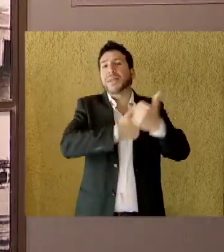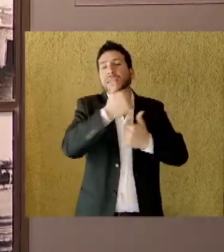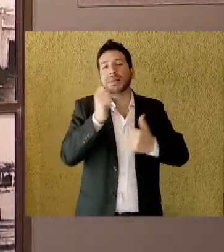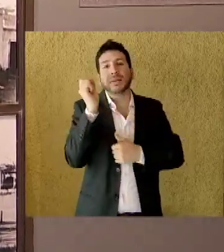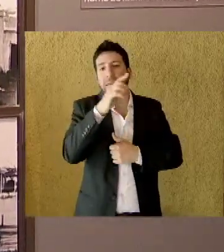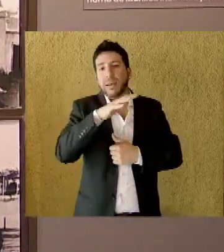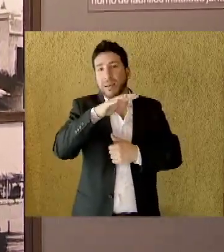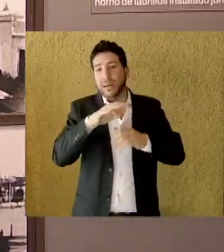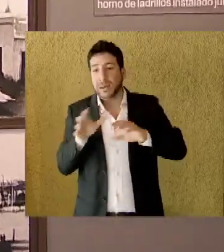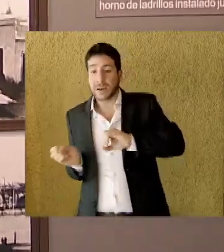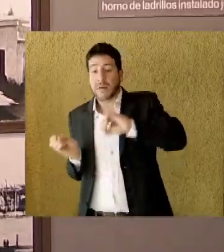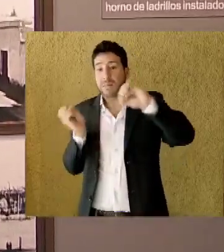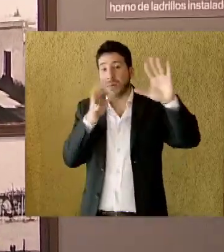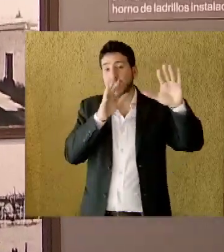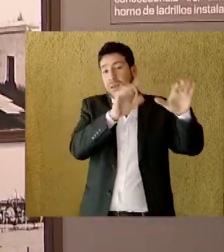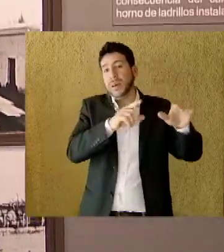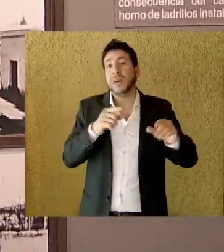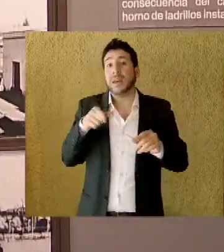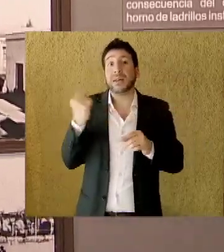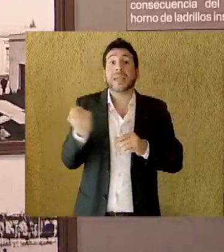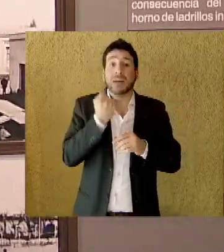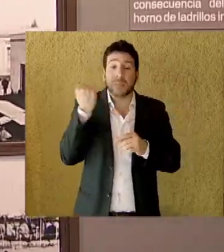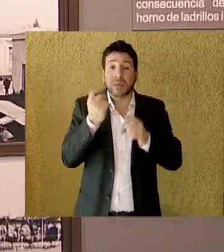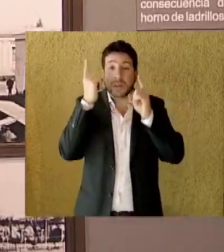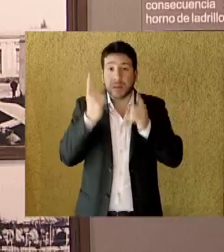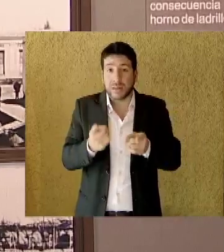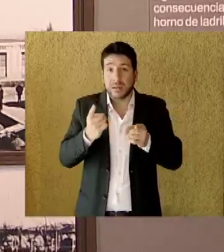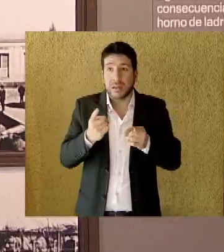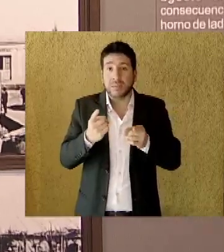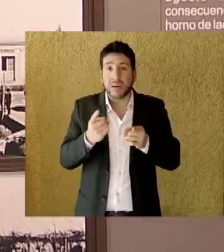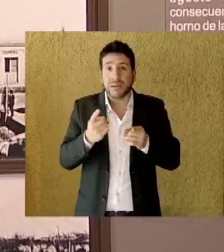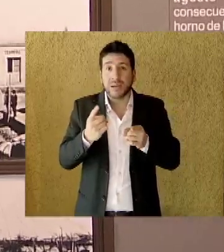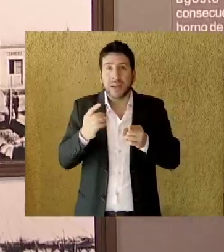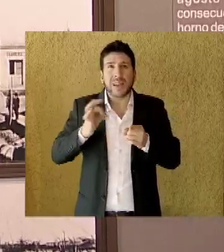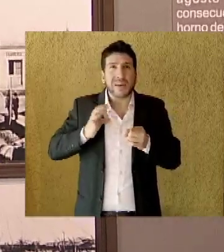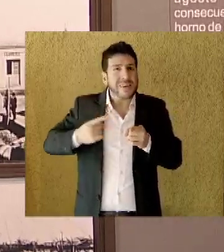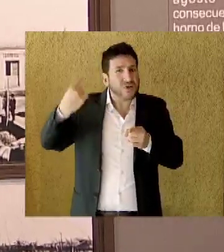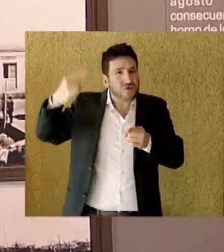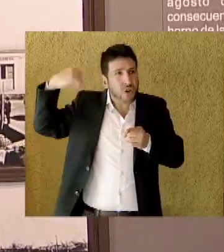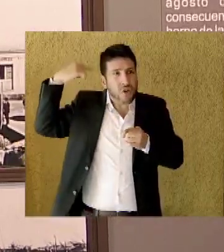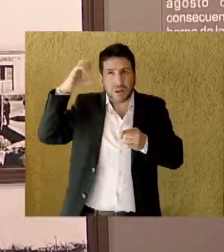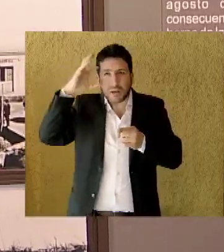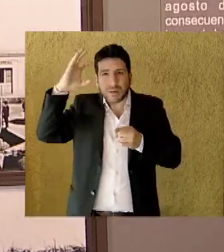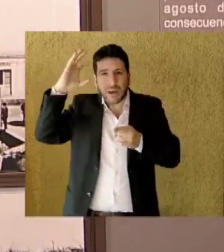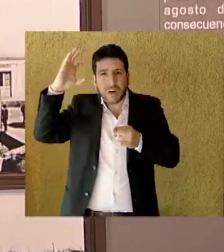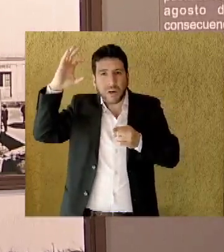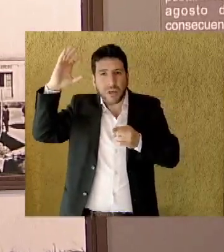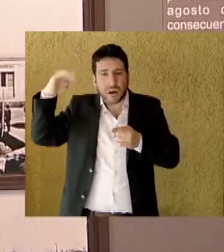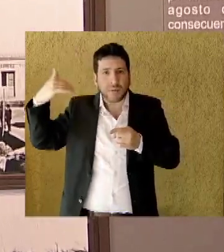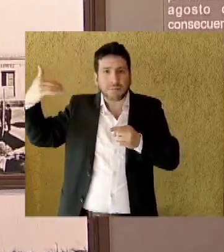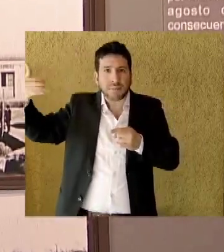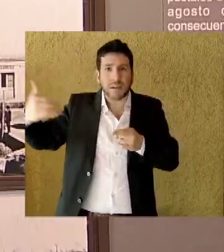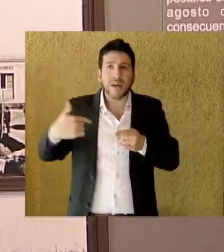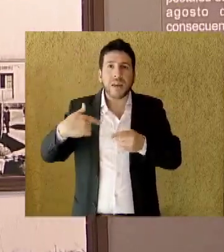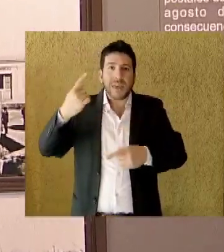de aquel terremoto. Bueno, también es importante entonces admitir lo que ha pasado, lo que ha ocurrido en nuestra historia no tan